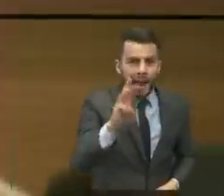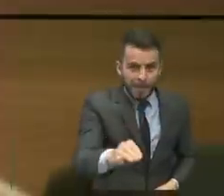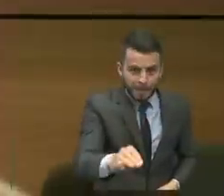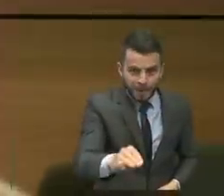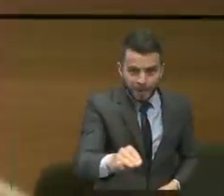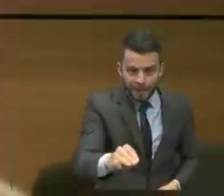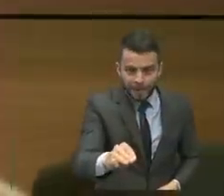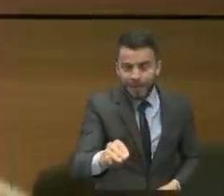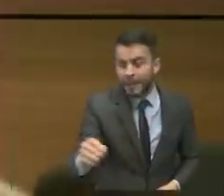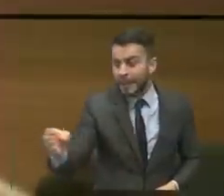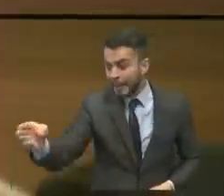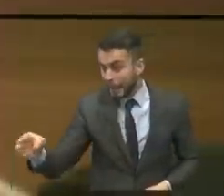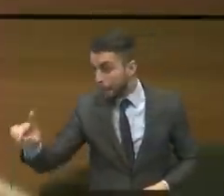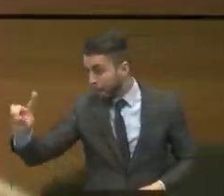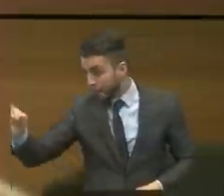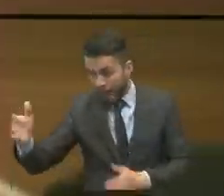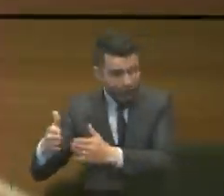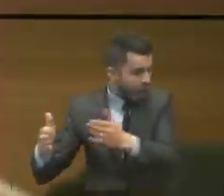iluminados, señalizados,